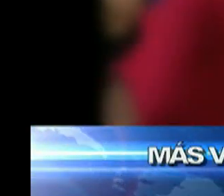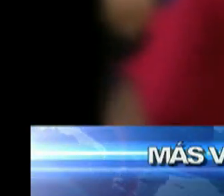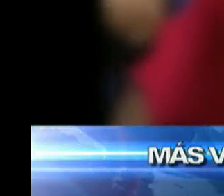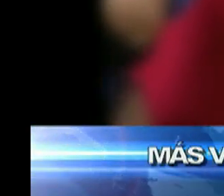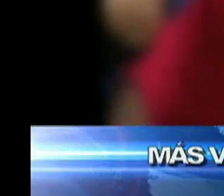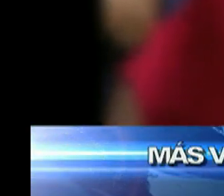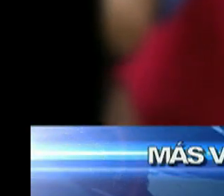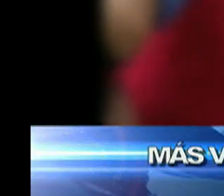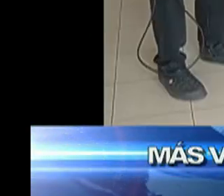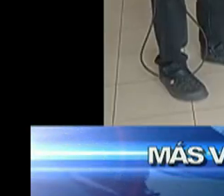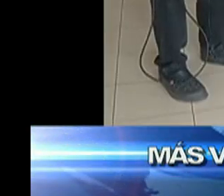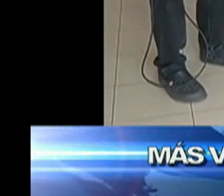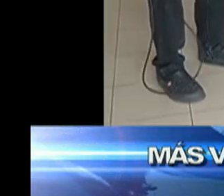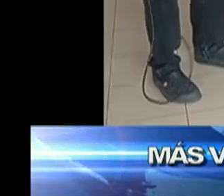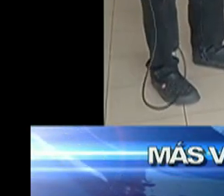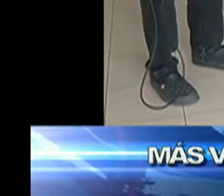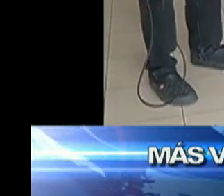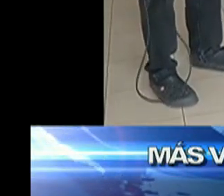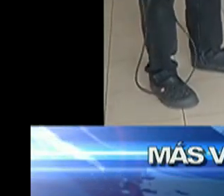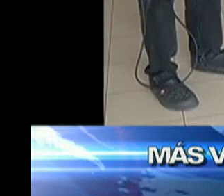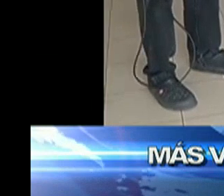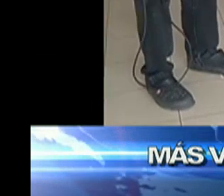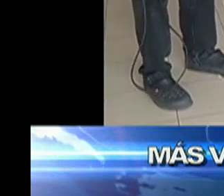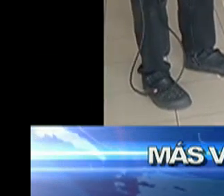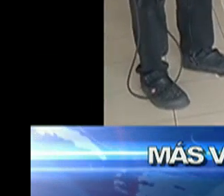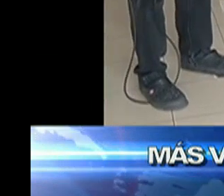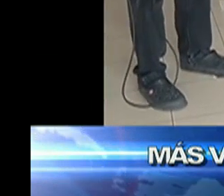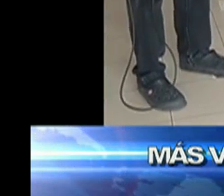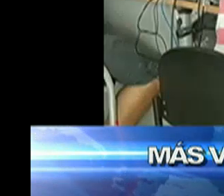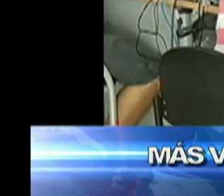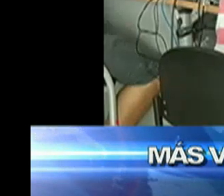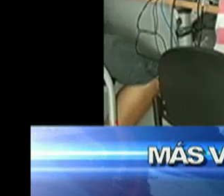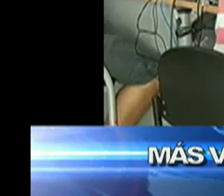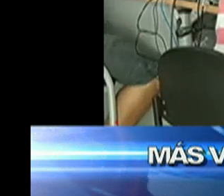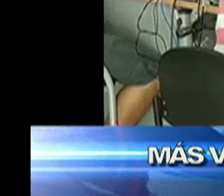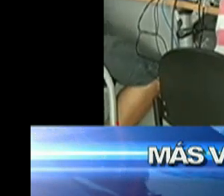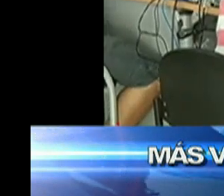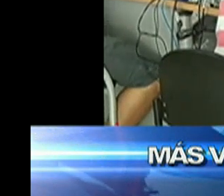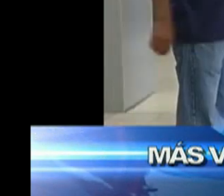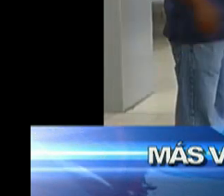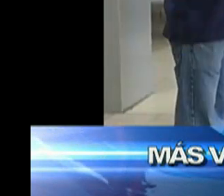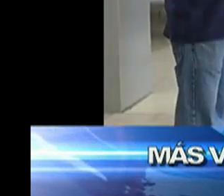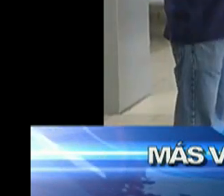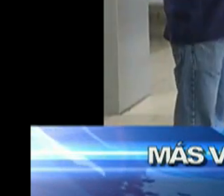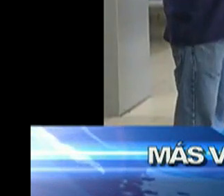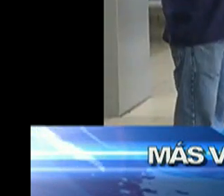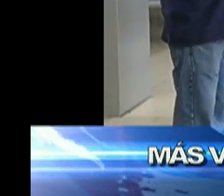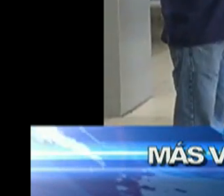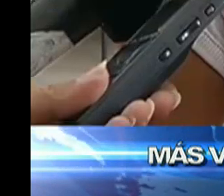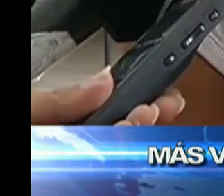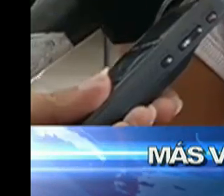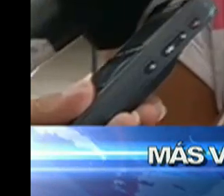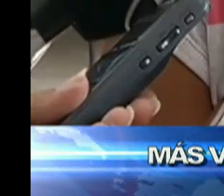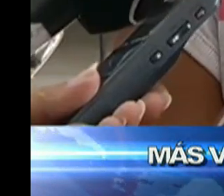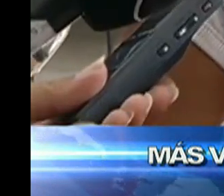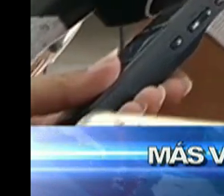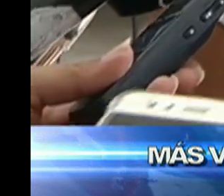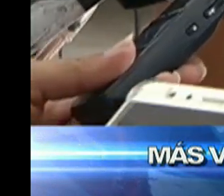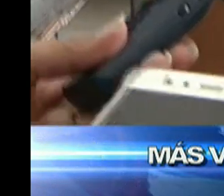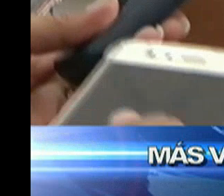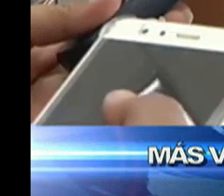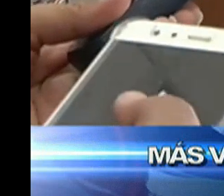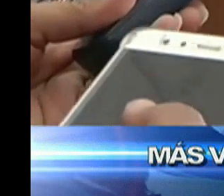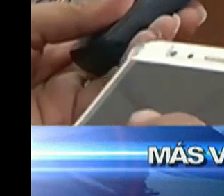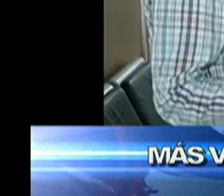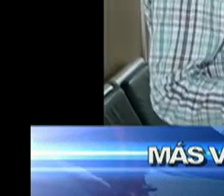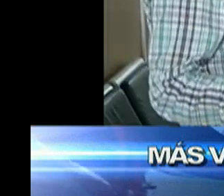Continúan las investigaciones en torno a los casos de presunto abuso sexual a estudiantes de un plantel en Guayaquil. Hasta el momento